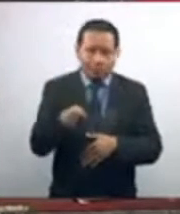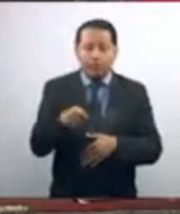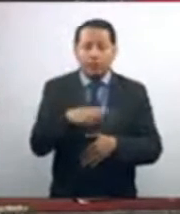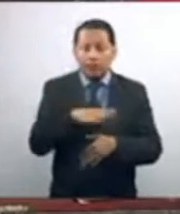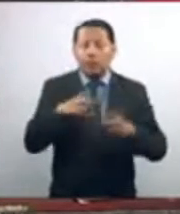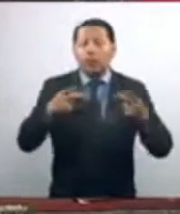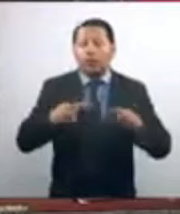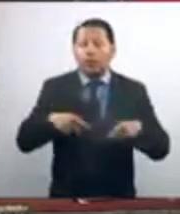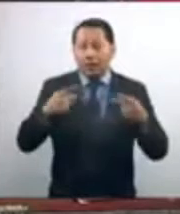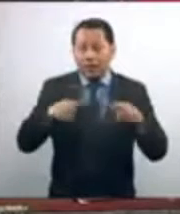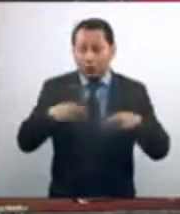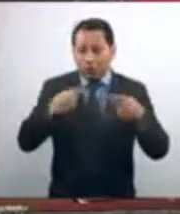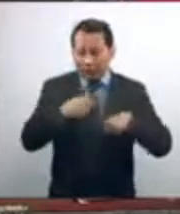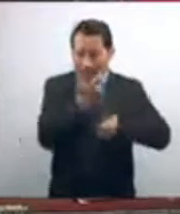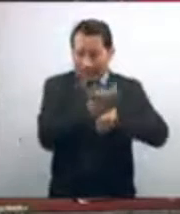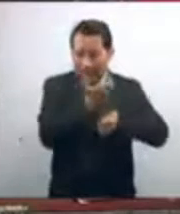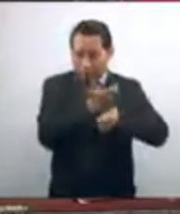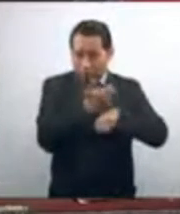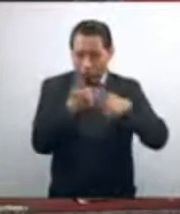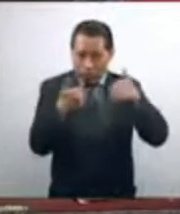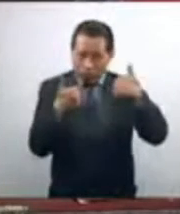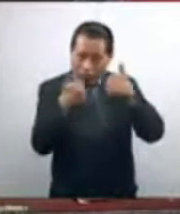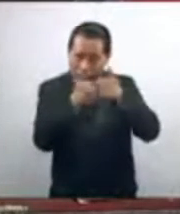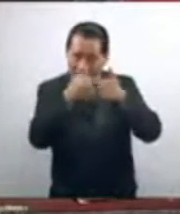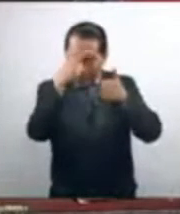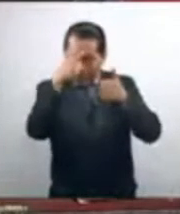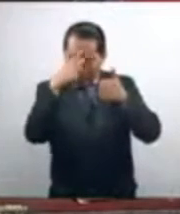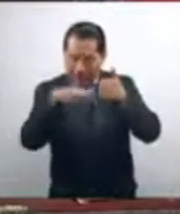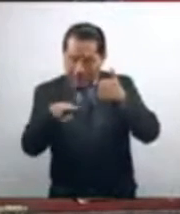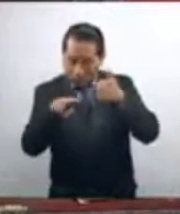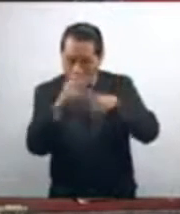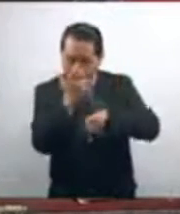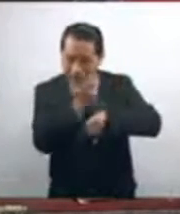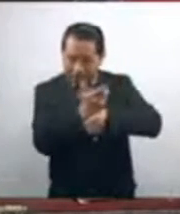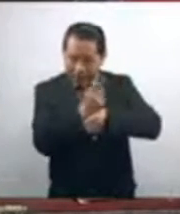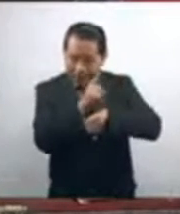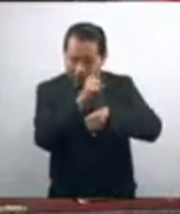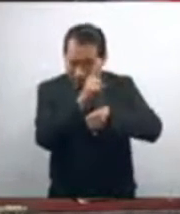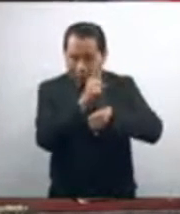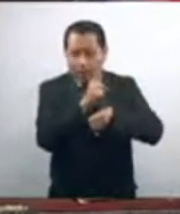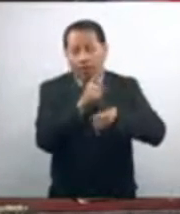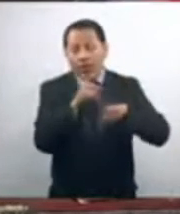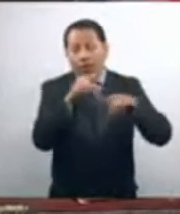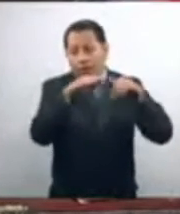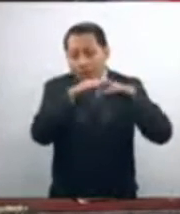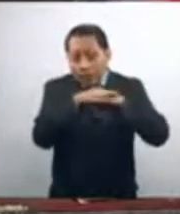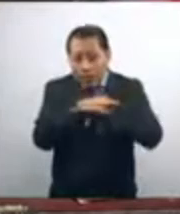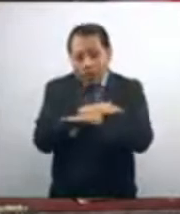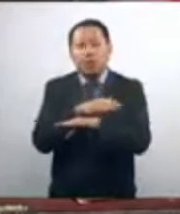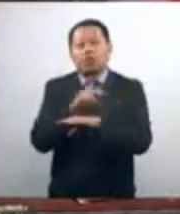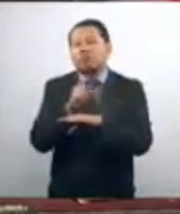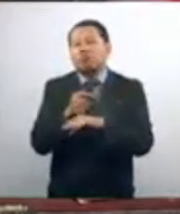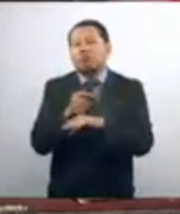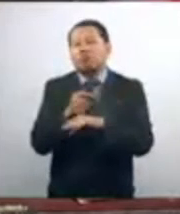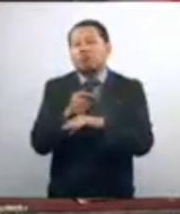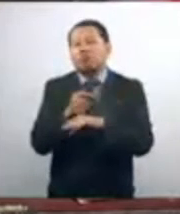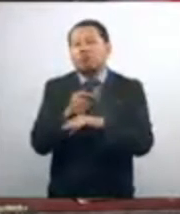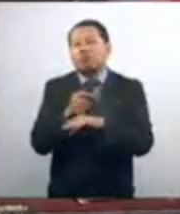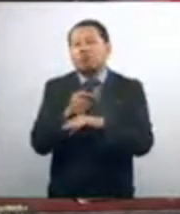de ciudadanos norteamericanos en la frontera de México-Estados Unidos por actividades no